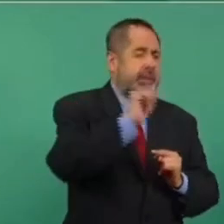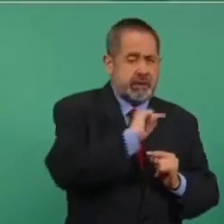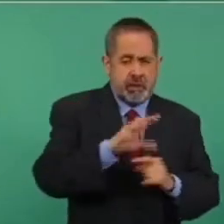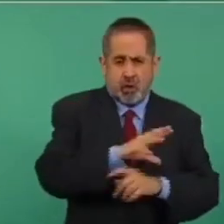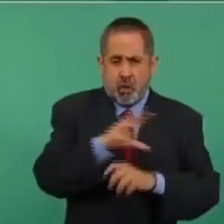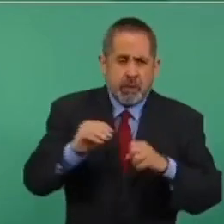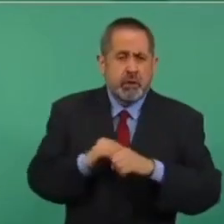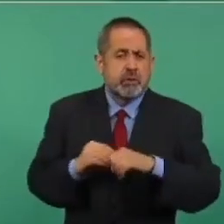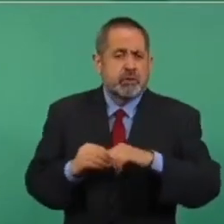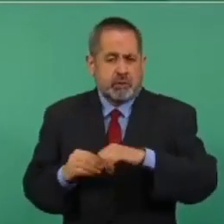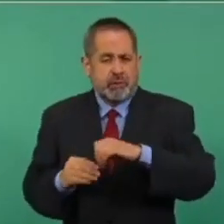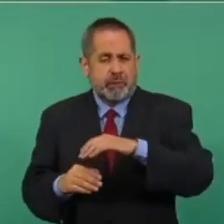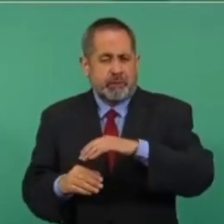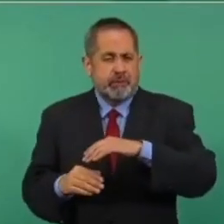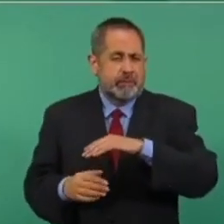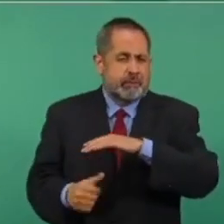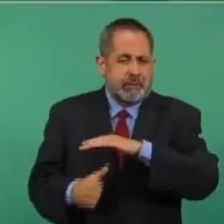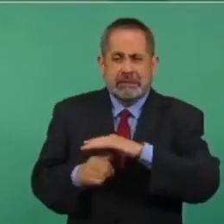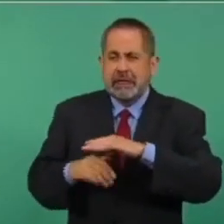mesas